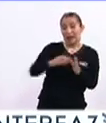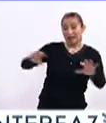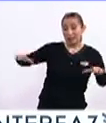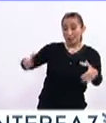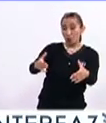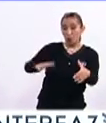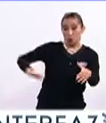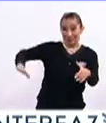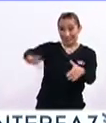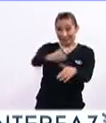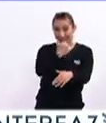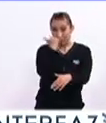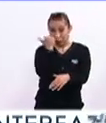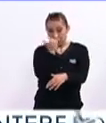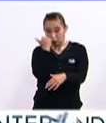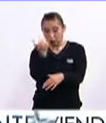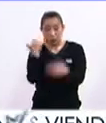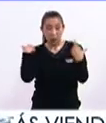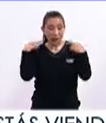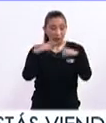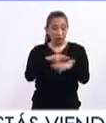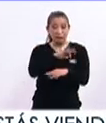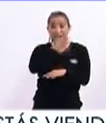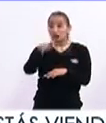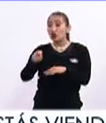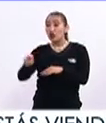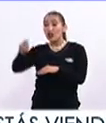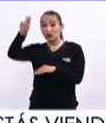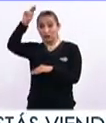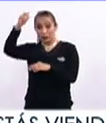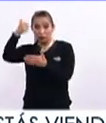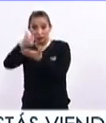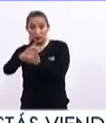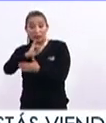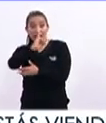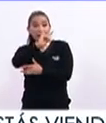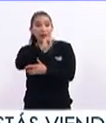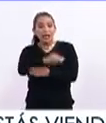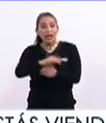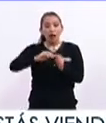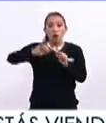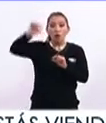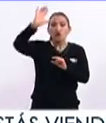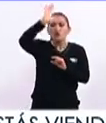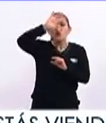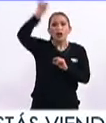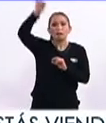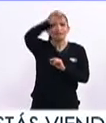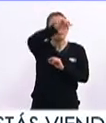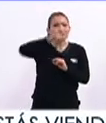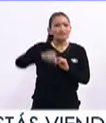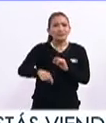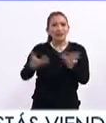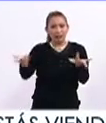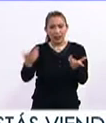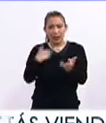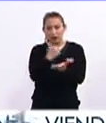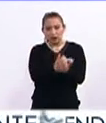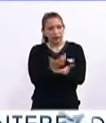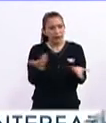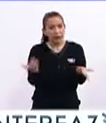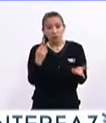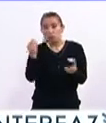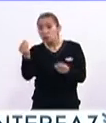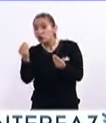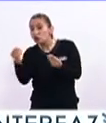comunidad politécnica y la comunidad del norte de la ciudad, porque el Politécnico es un polo cultural importante en una parte de la ciudad que no tiene